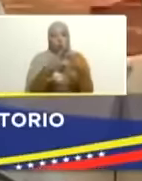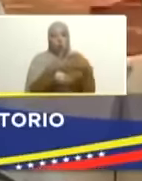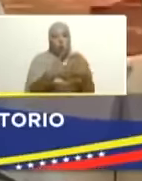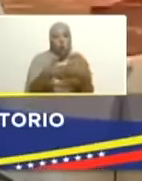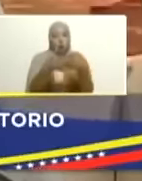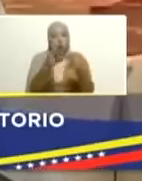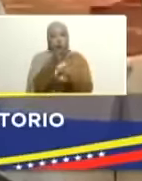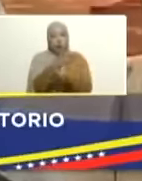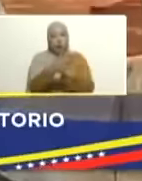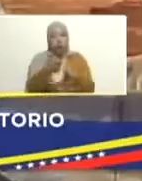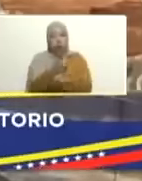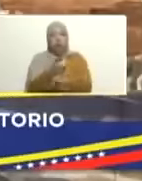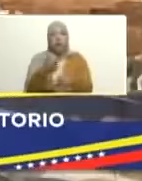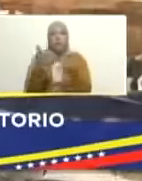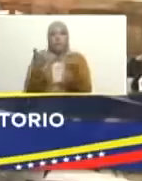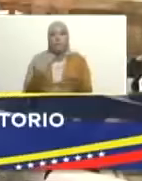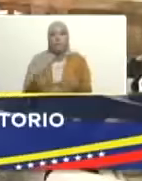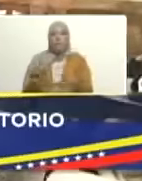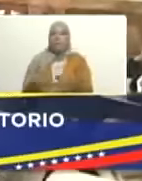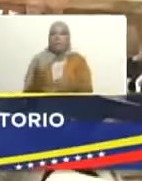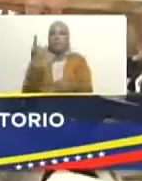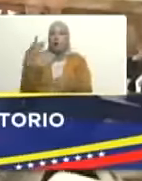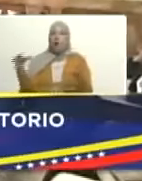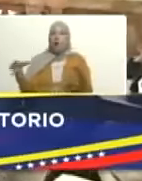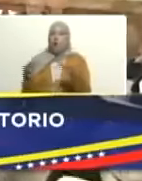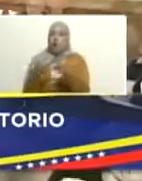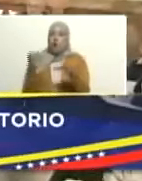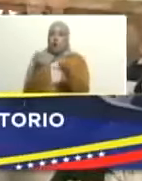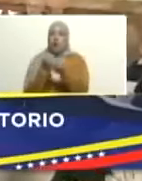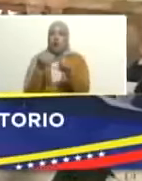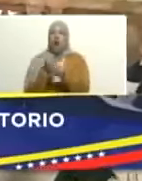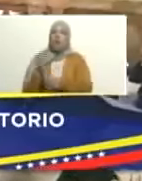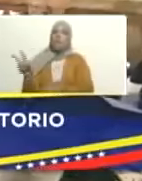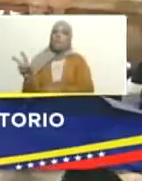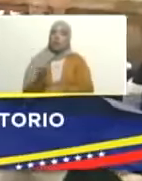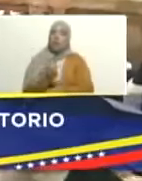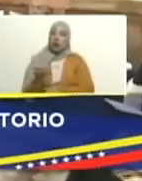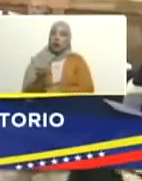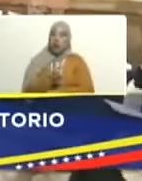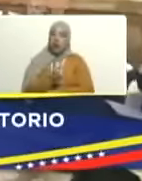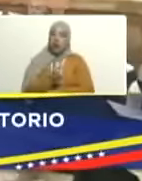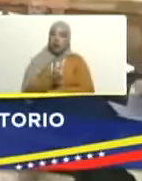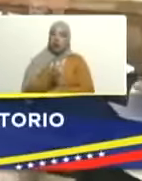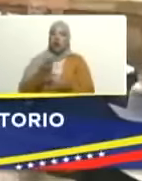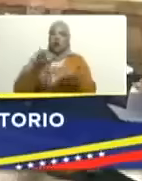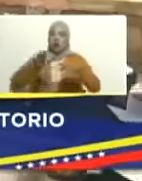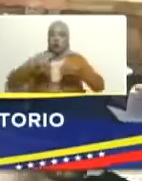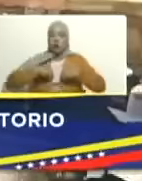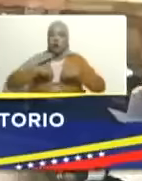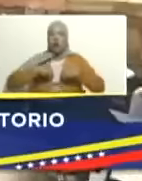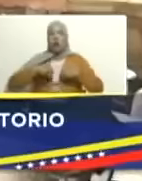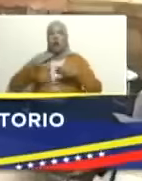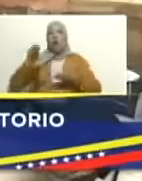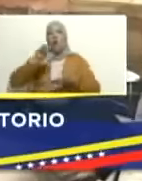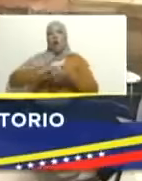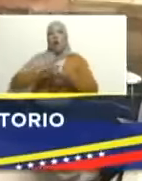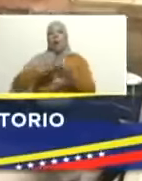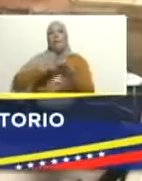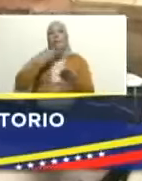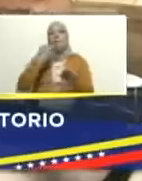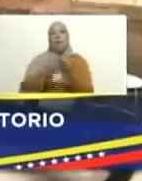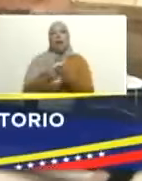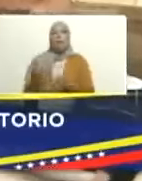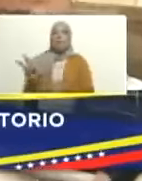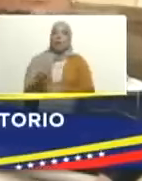haya regresado el primer grupo de venezolanos que han sido repatriados en el plan Vuelta a la